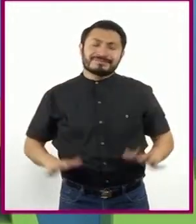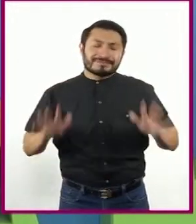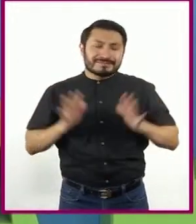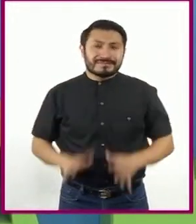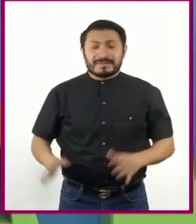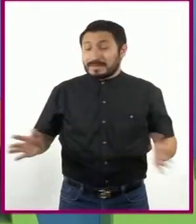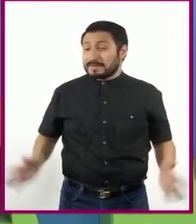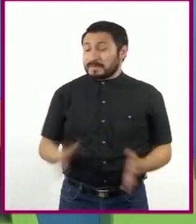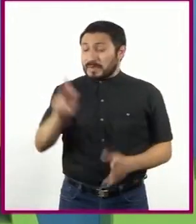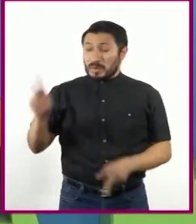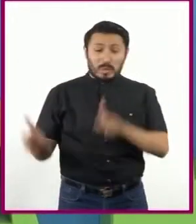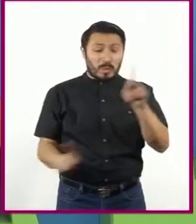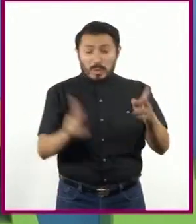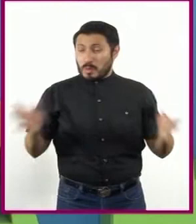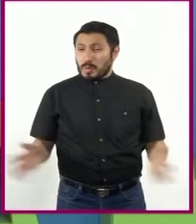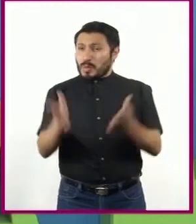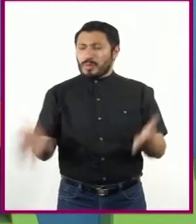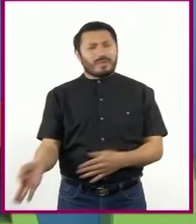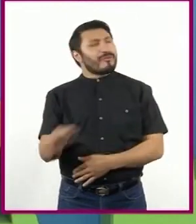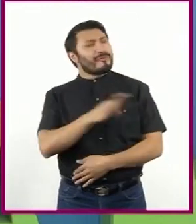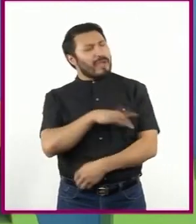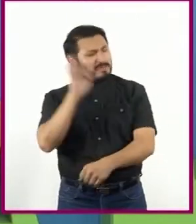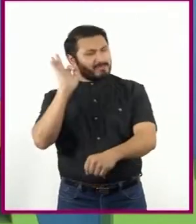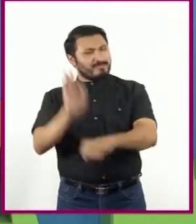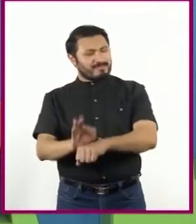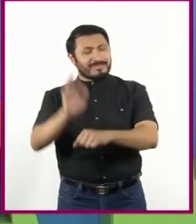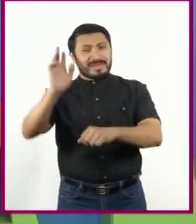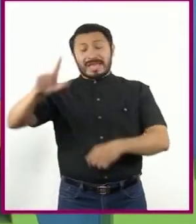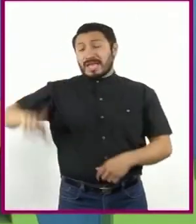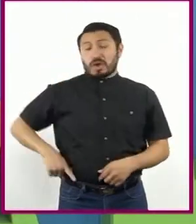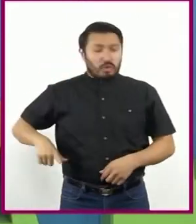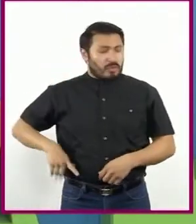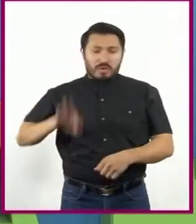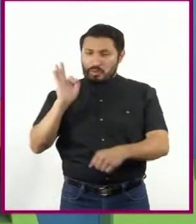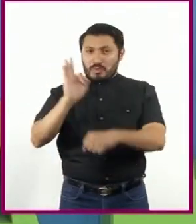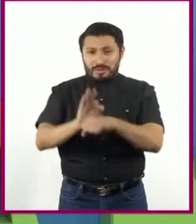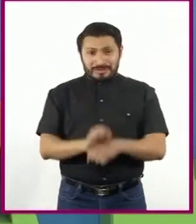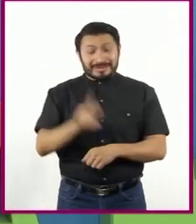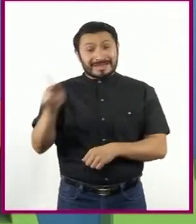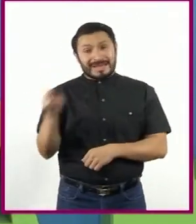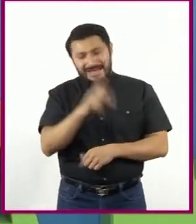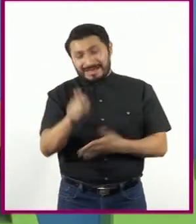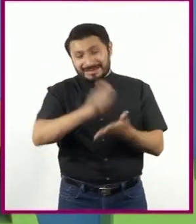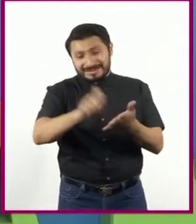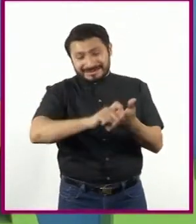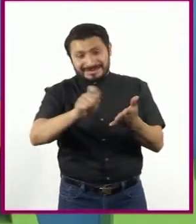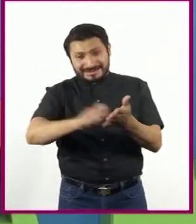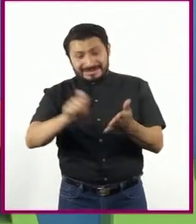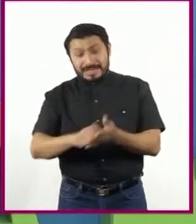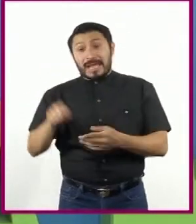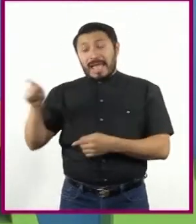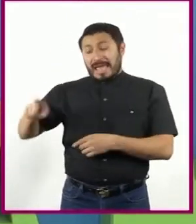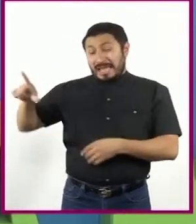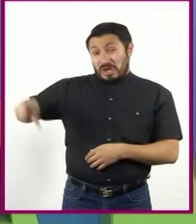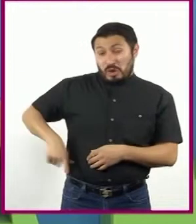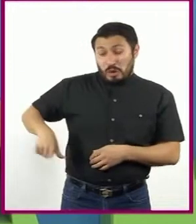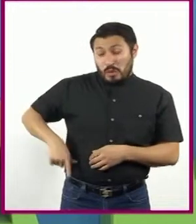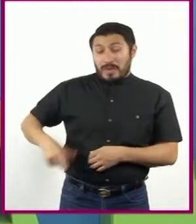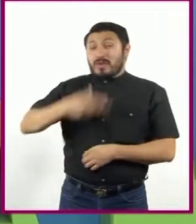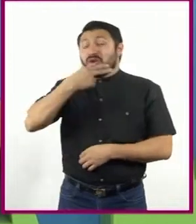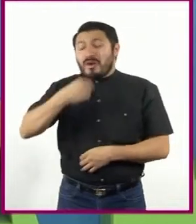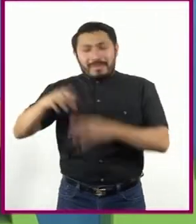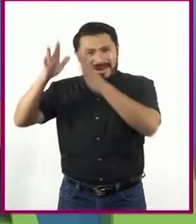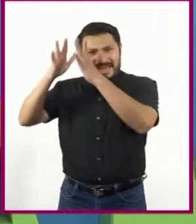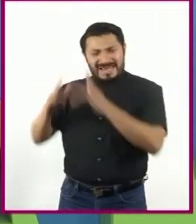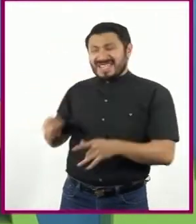a defender la fe y el reino. En semejanza con el texto, al execrable emperador de los franceses,